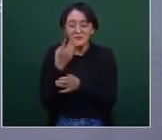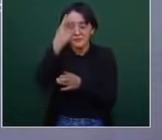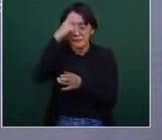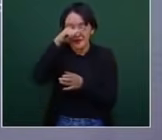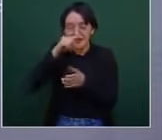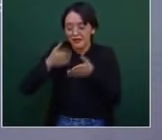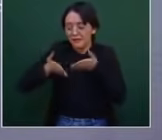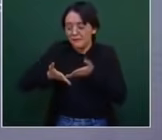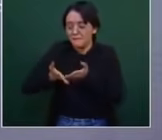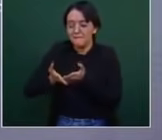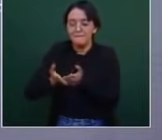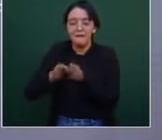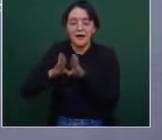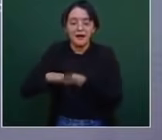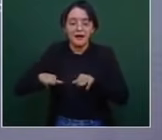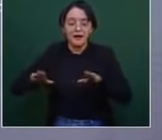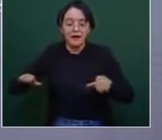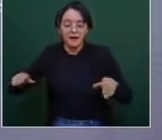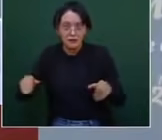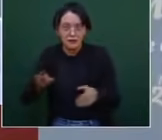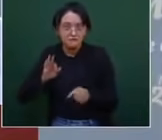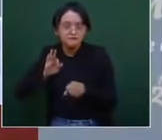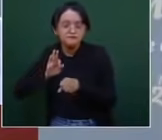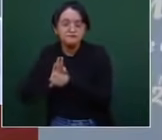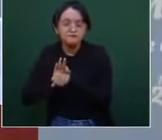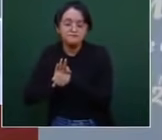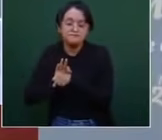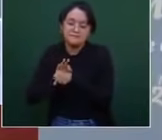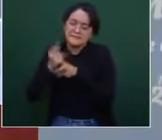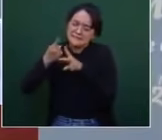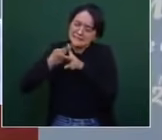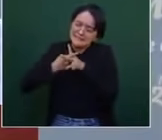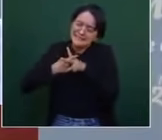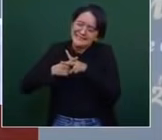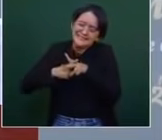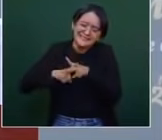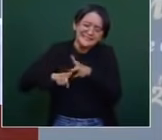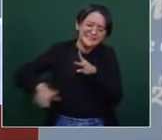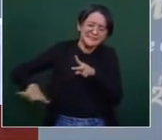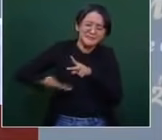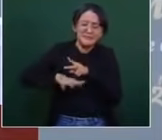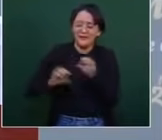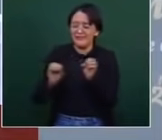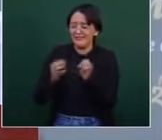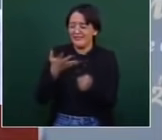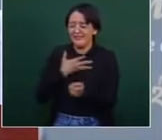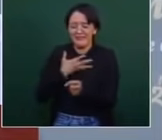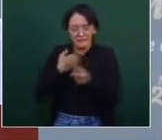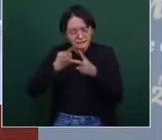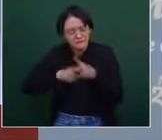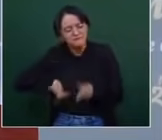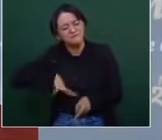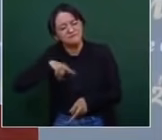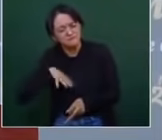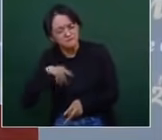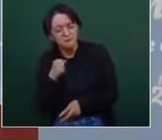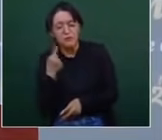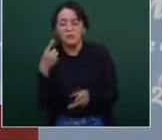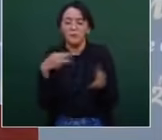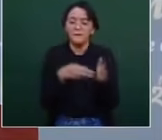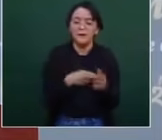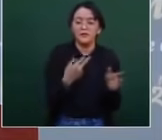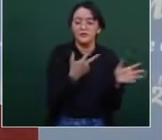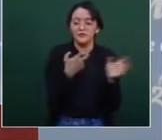fuerza naval desde cero. En 1823, José Joaquín de Herrera, nacido